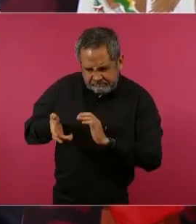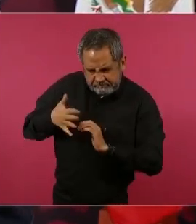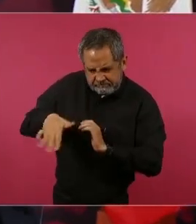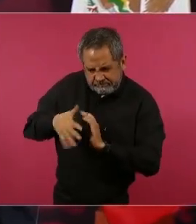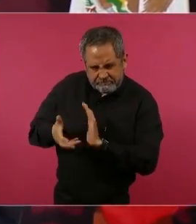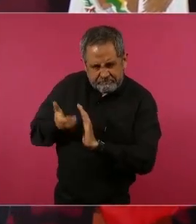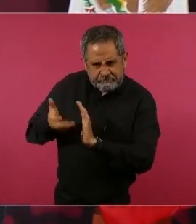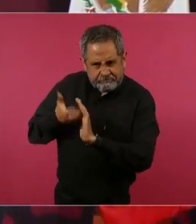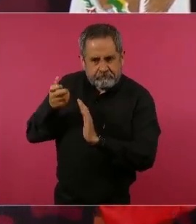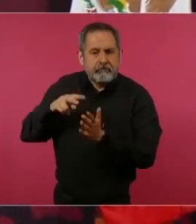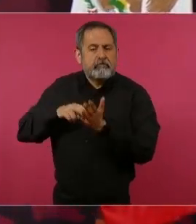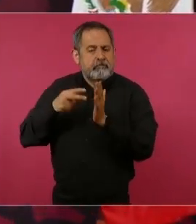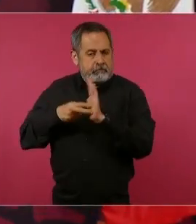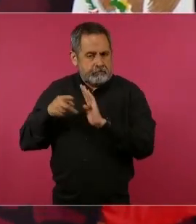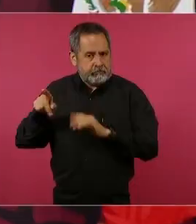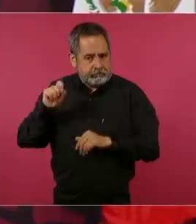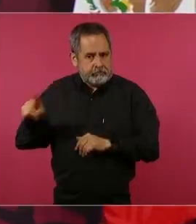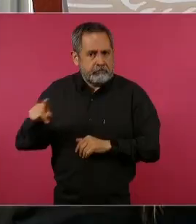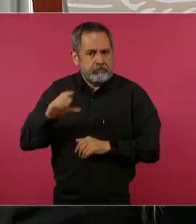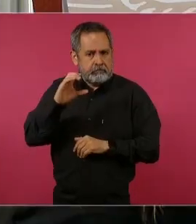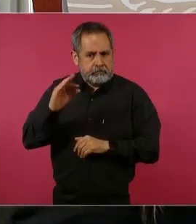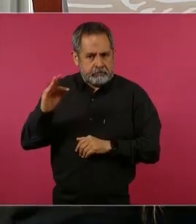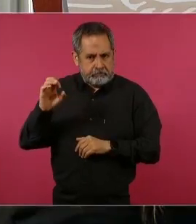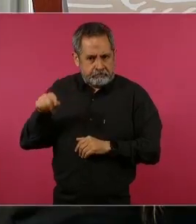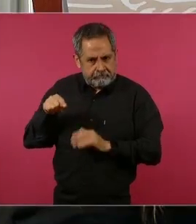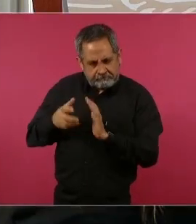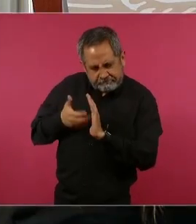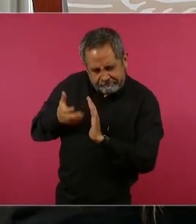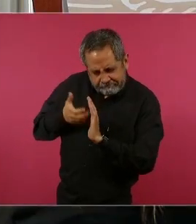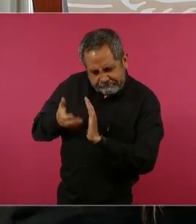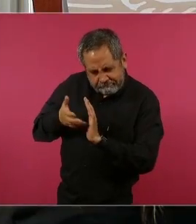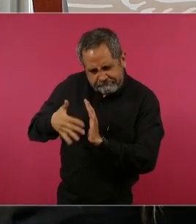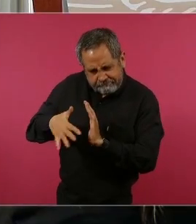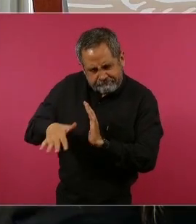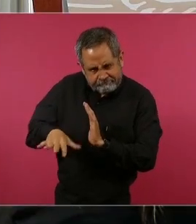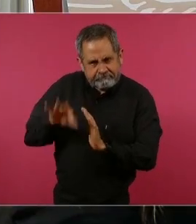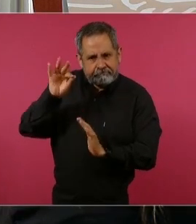los ingenieros de la Comisión Federal de Electricidad.